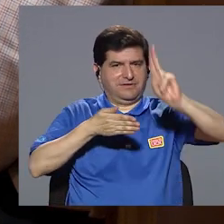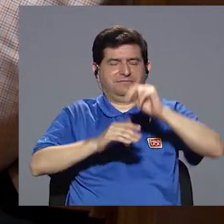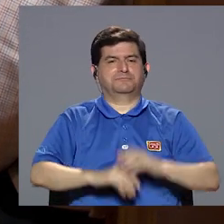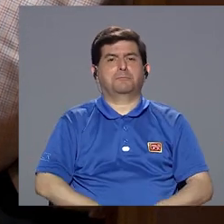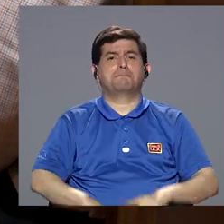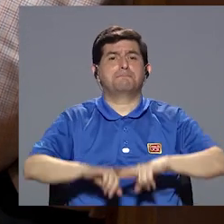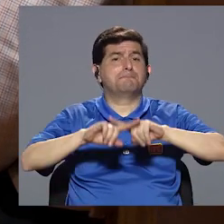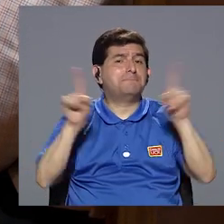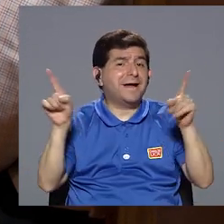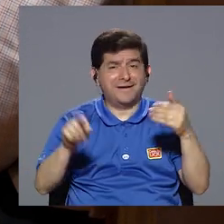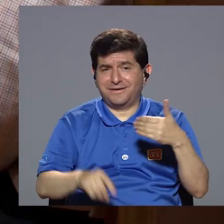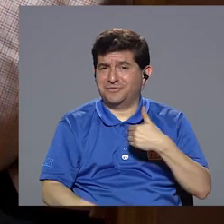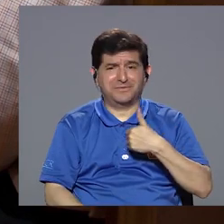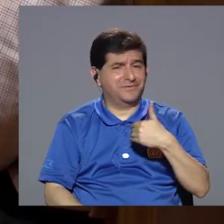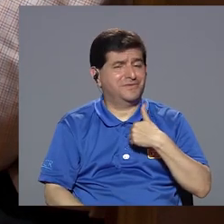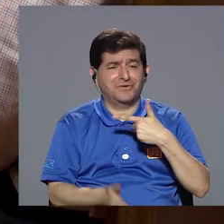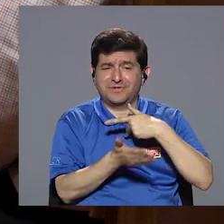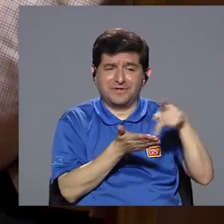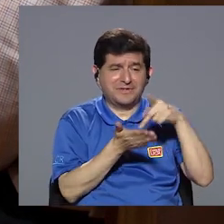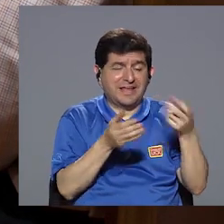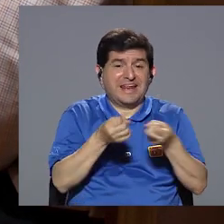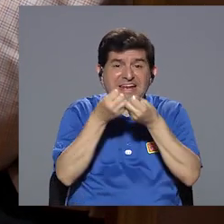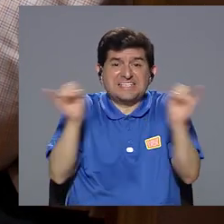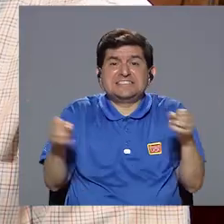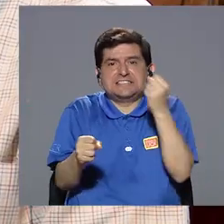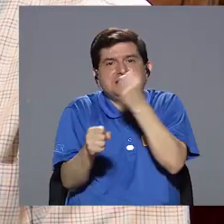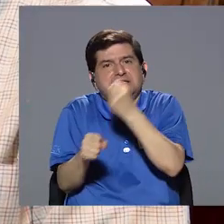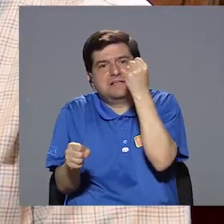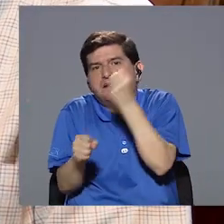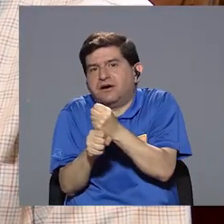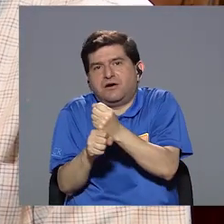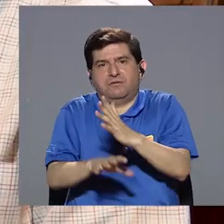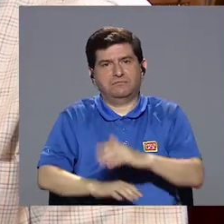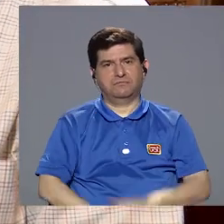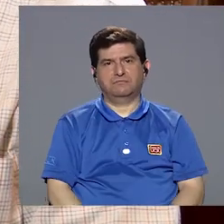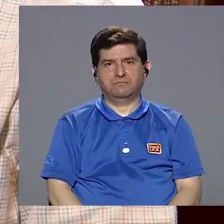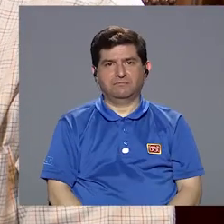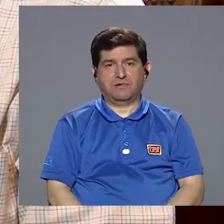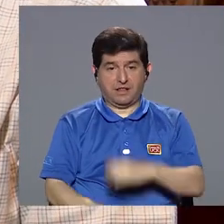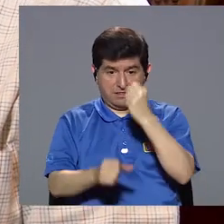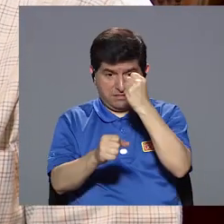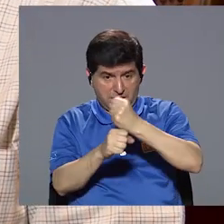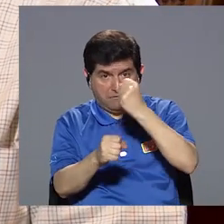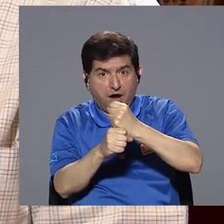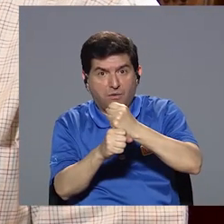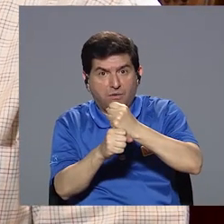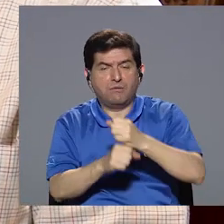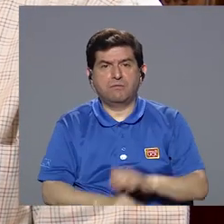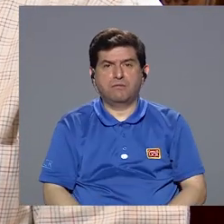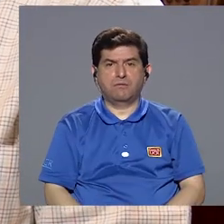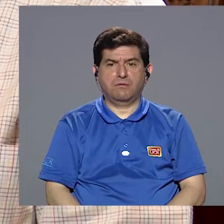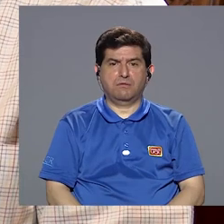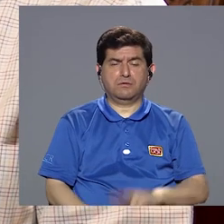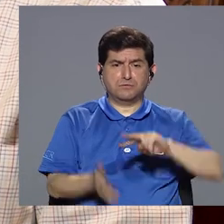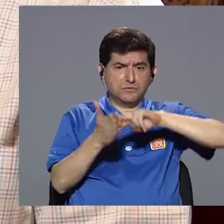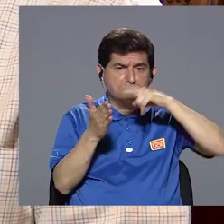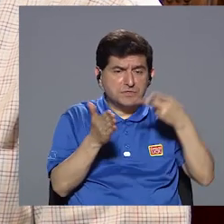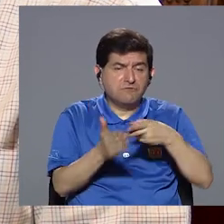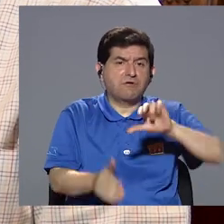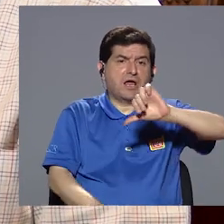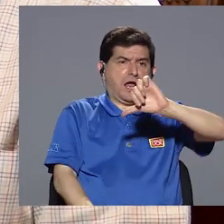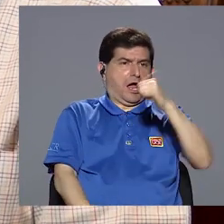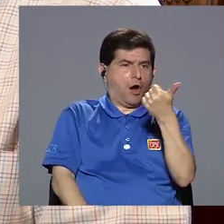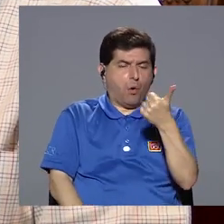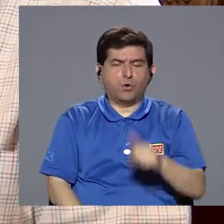pero no tenemos salarios y no tenemos empleo el empleo es entonces